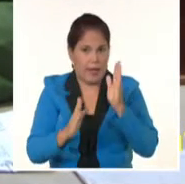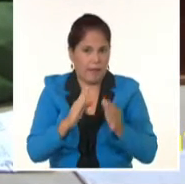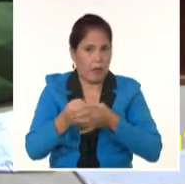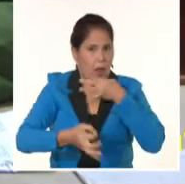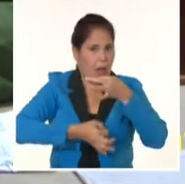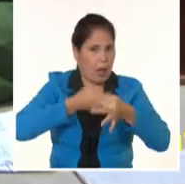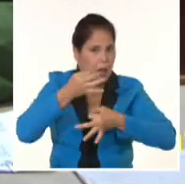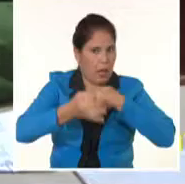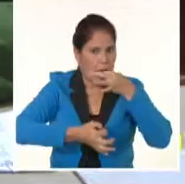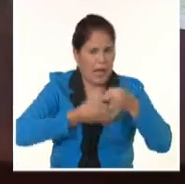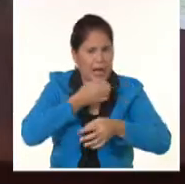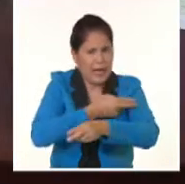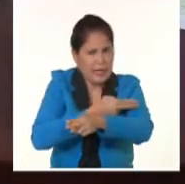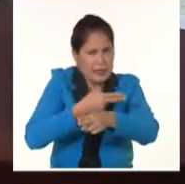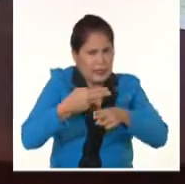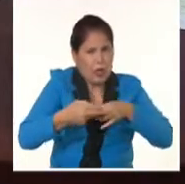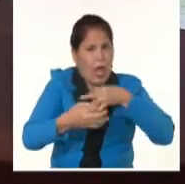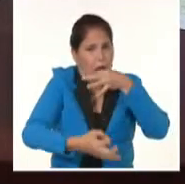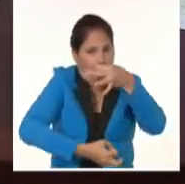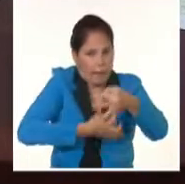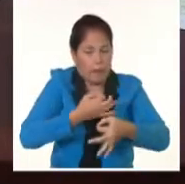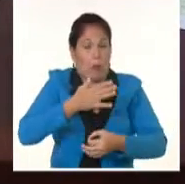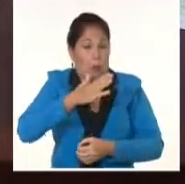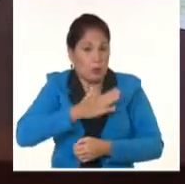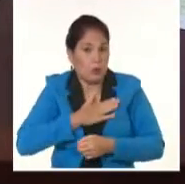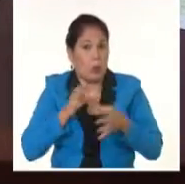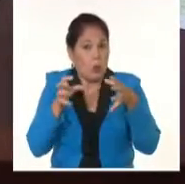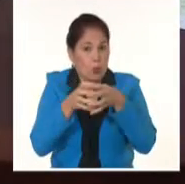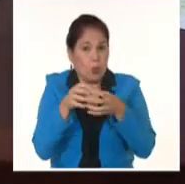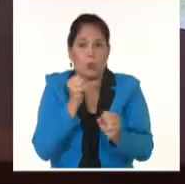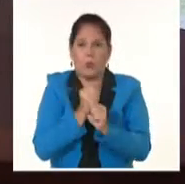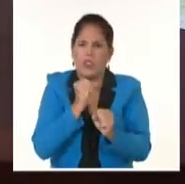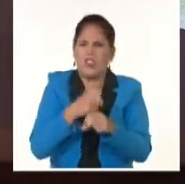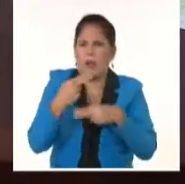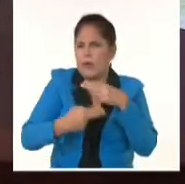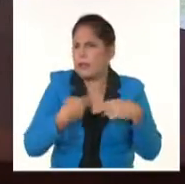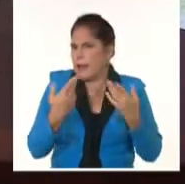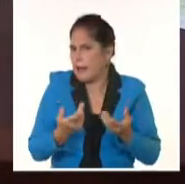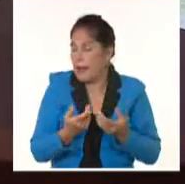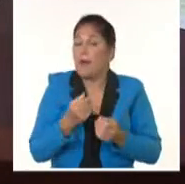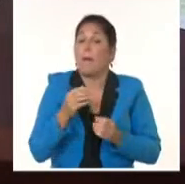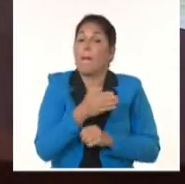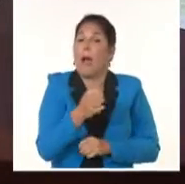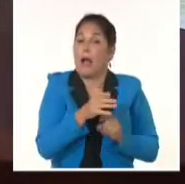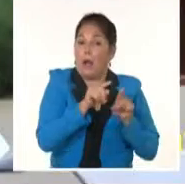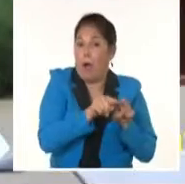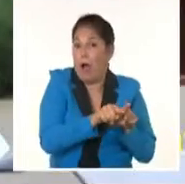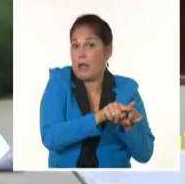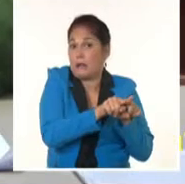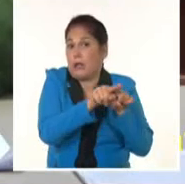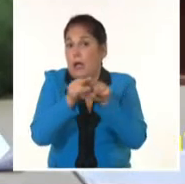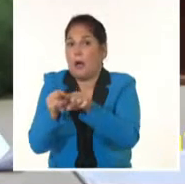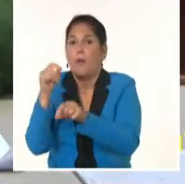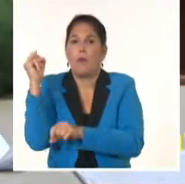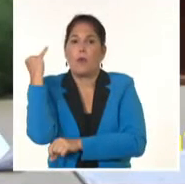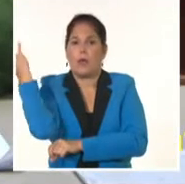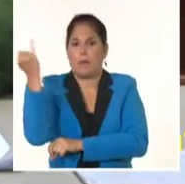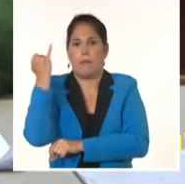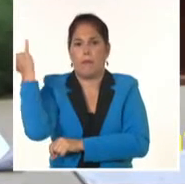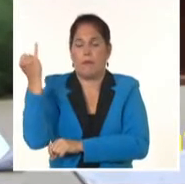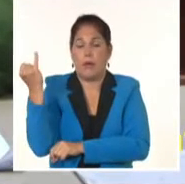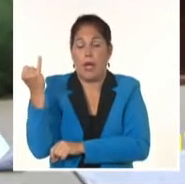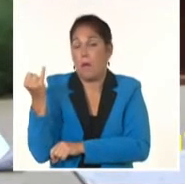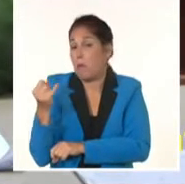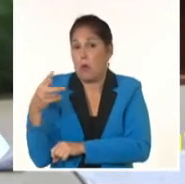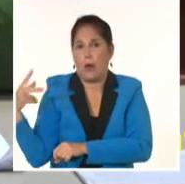intervención narró en detalles cuánto hizo él y su equipo de trabajo para llegar desde Baracoa al incomunicado municipio de Imías a pocas